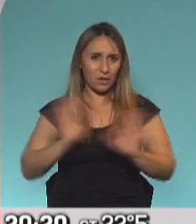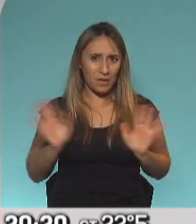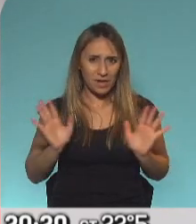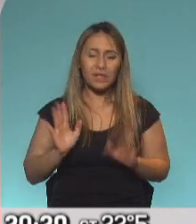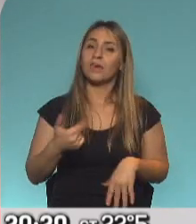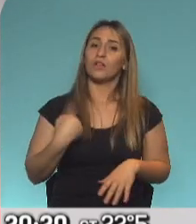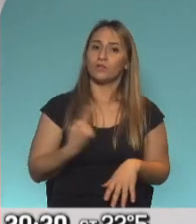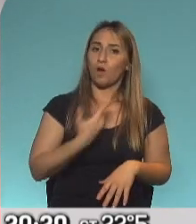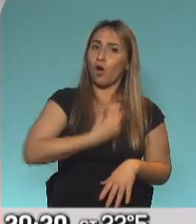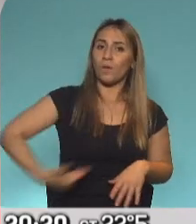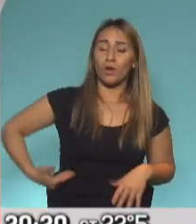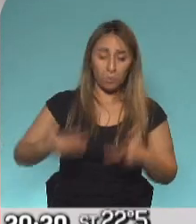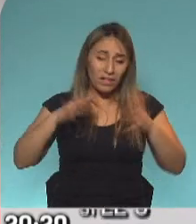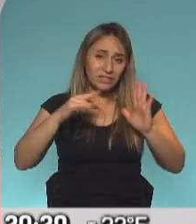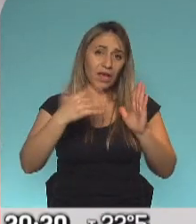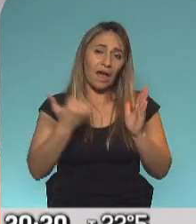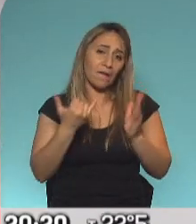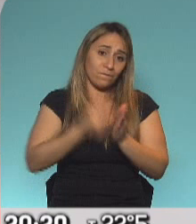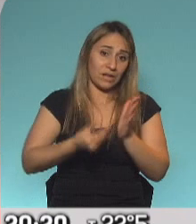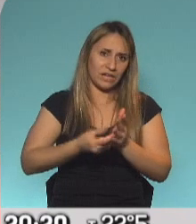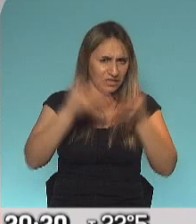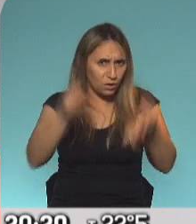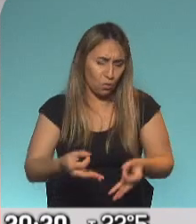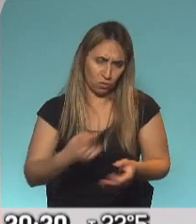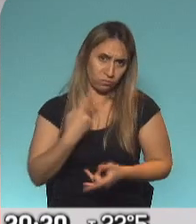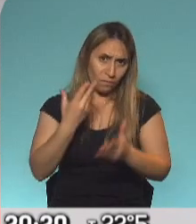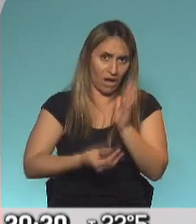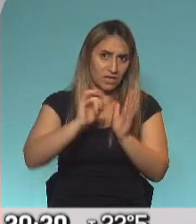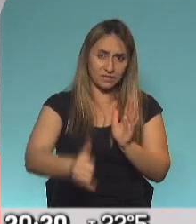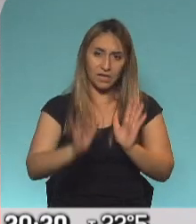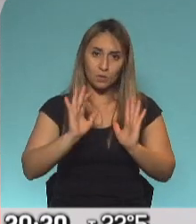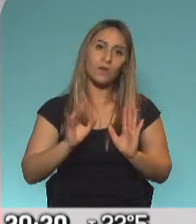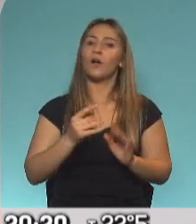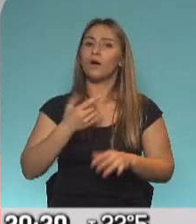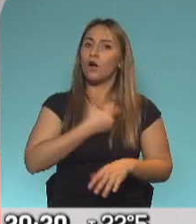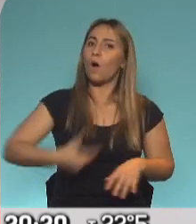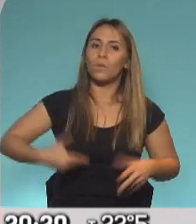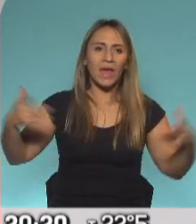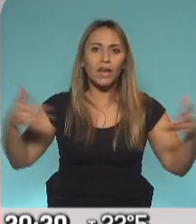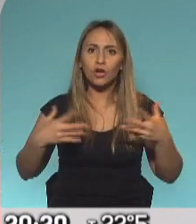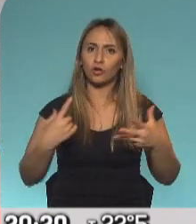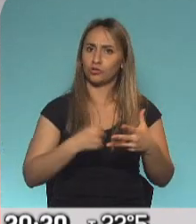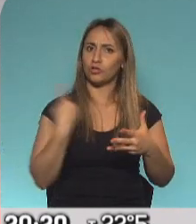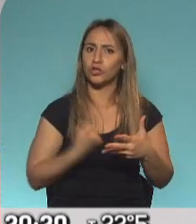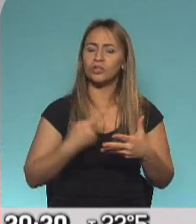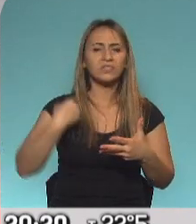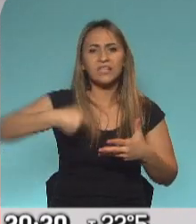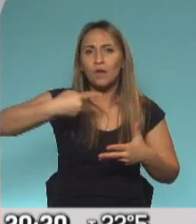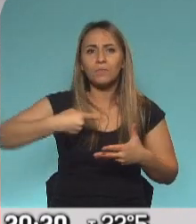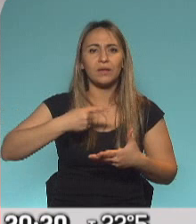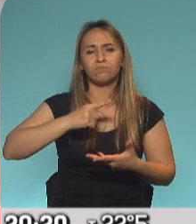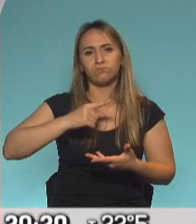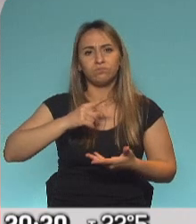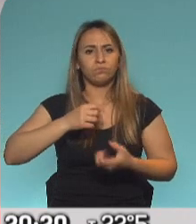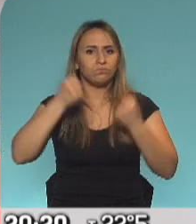es un gobierno que puede tener errores y que los tiene seguramente, pero es un gobierno que siempre apuesta a tomar